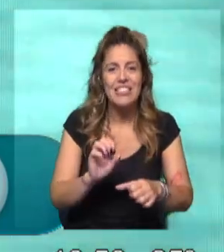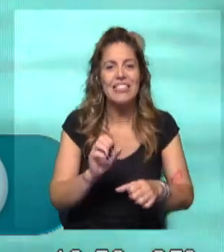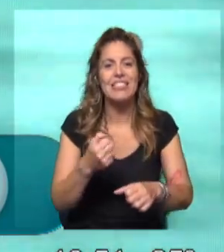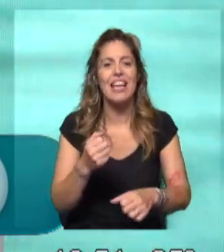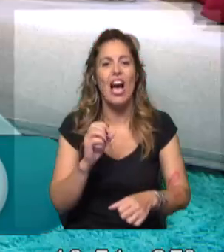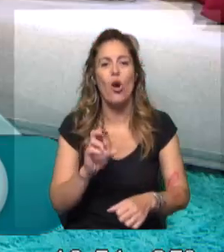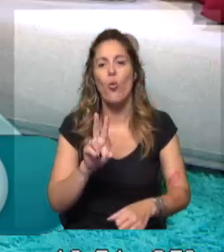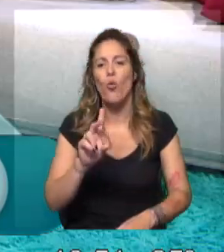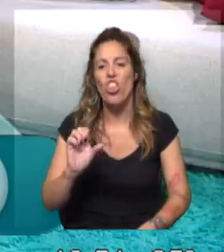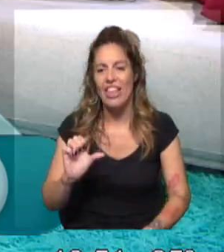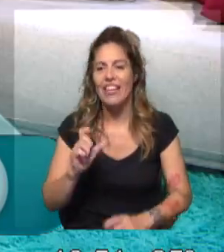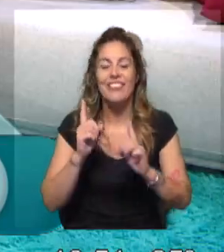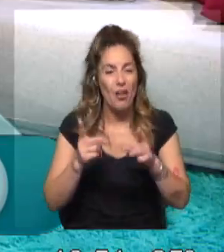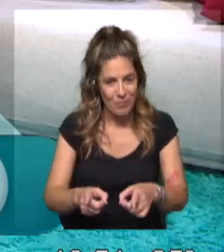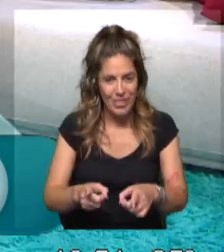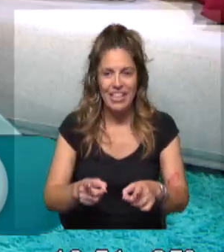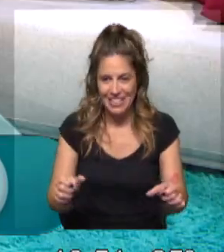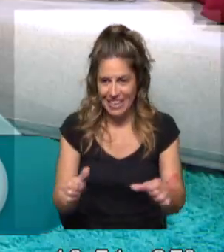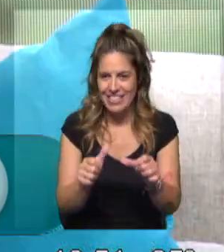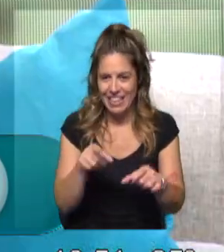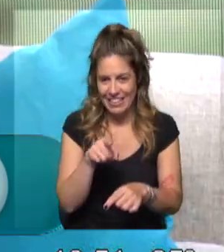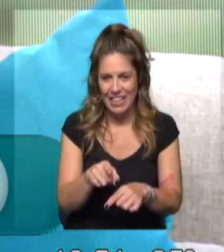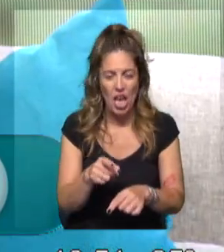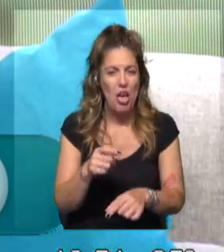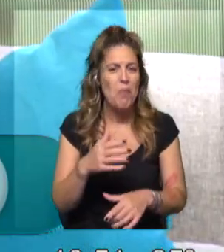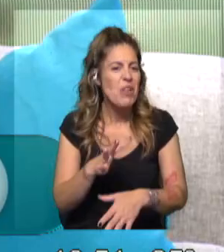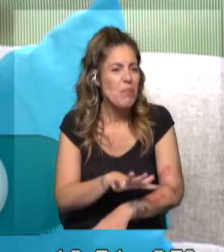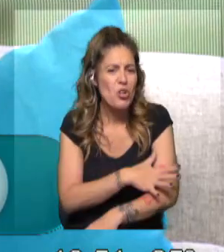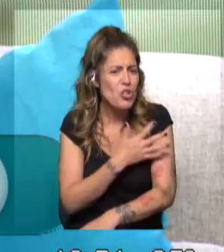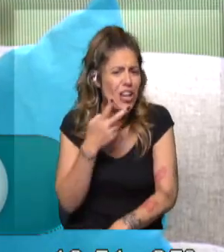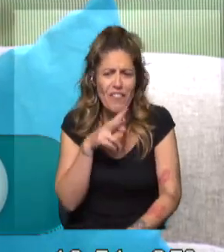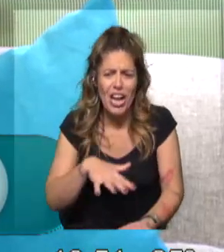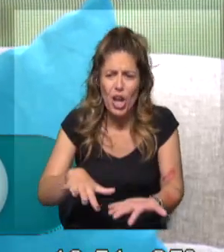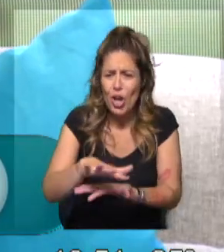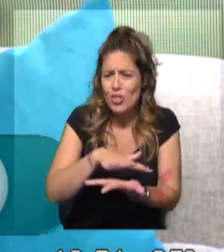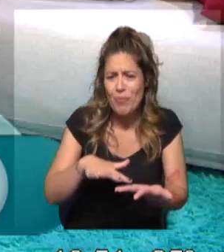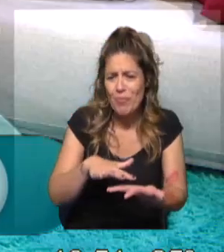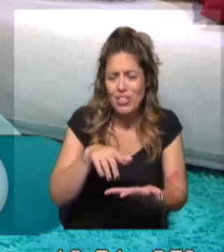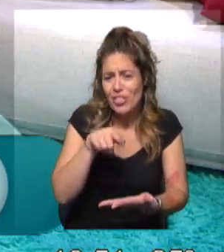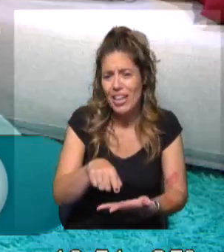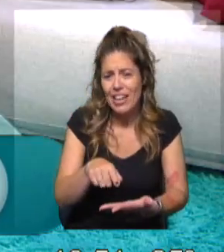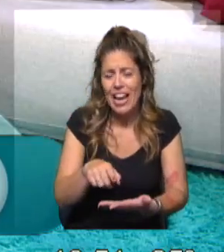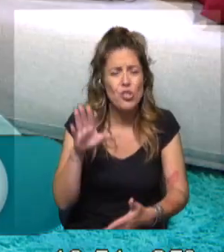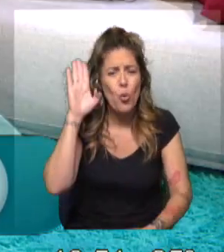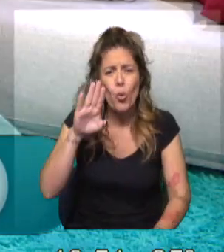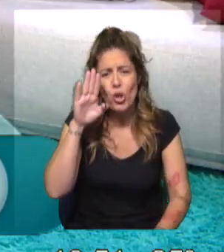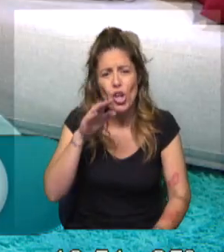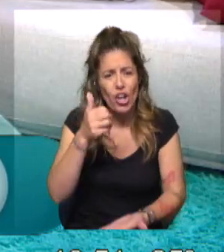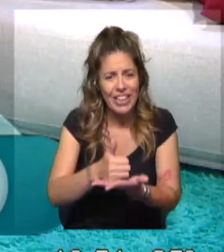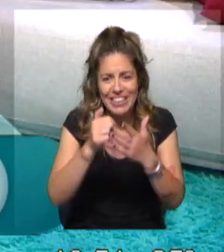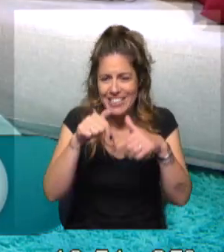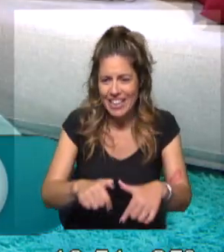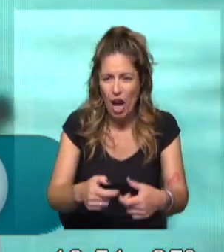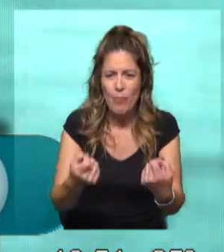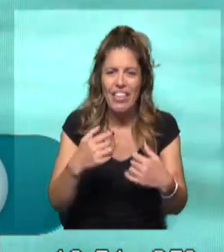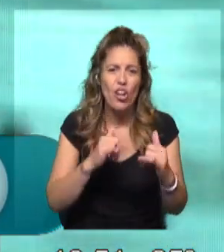Sí, hay funciones en el Sacude. Me emociona mucho ver todos los espacios que están acá, Carlos. Sí. Es un honor haberte tenido acá para darnos esta información. El honor es